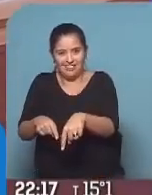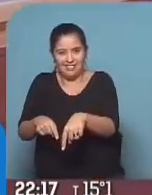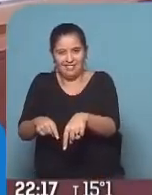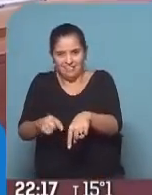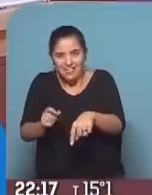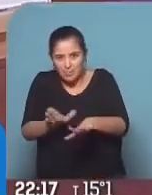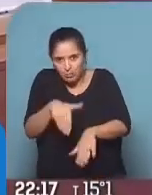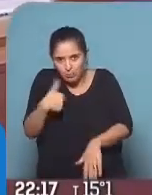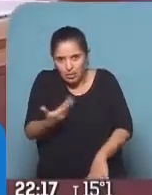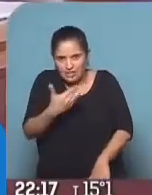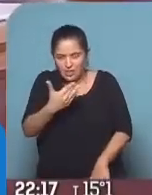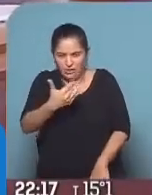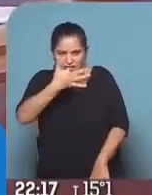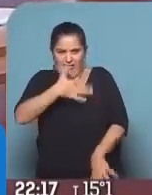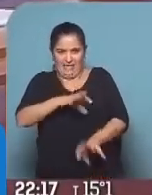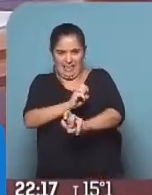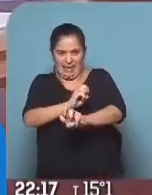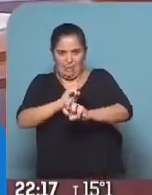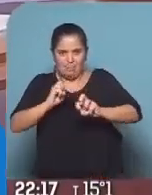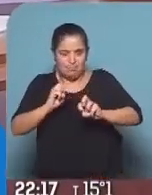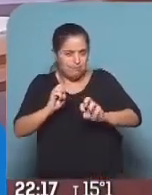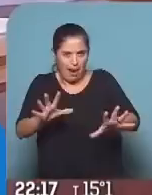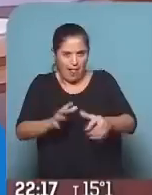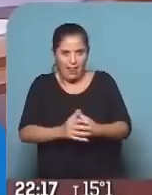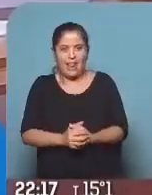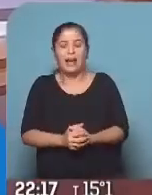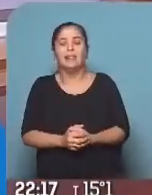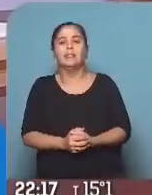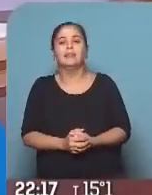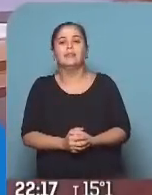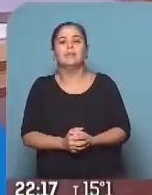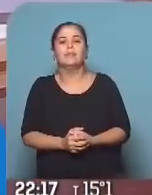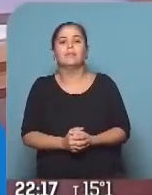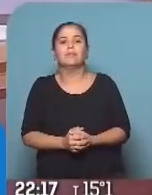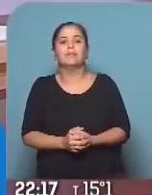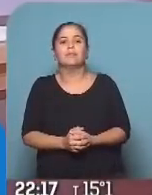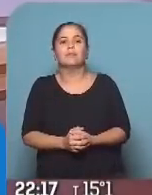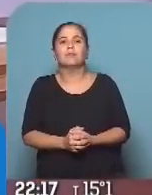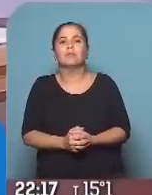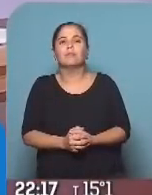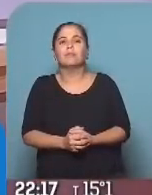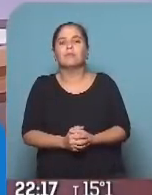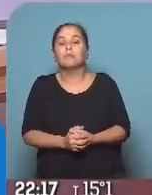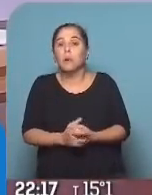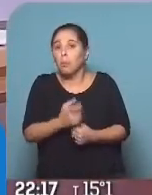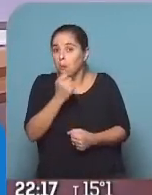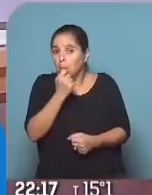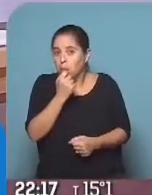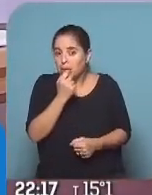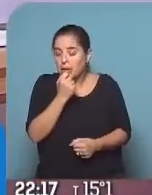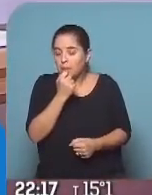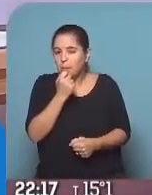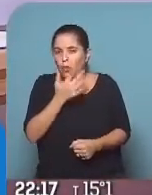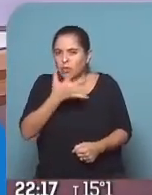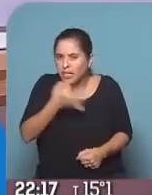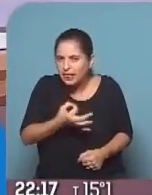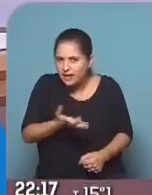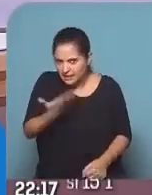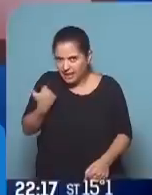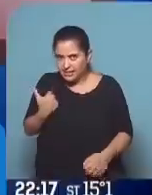preguntar cuánto deseo había verdaderamente de tener un acuerdo aquí y cuánto